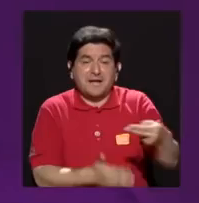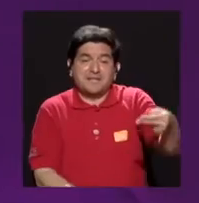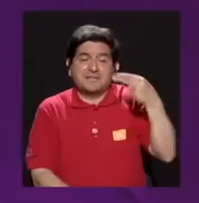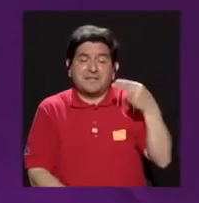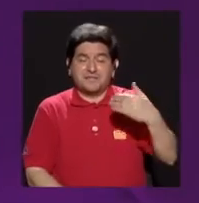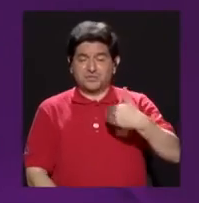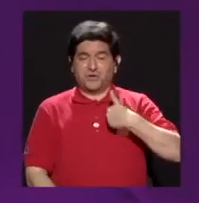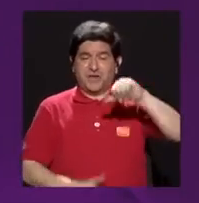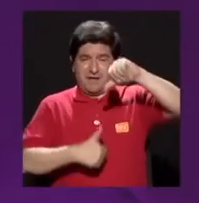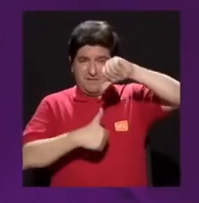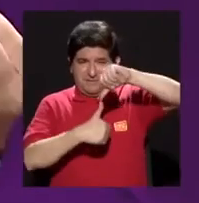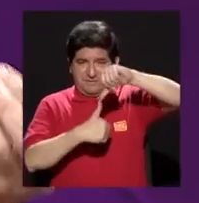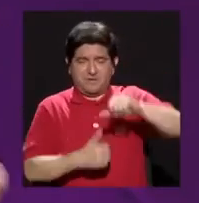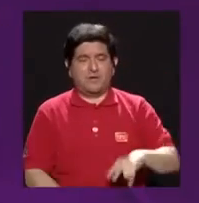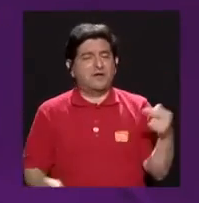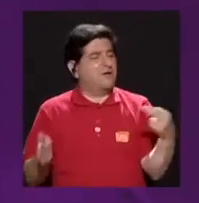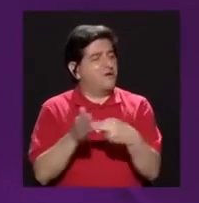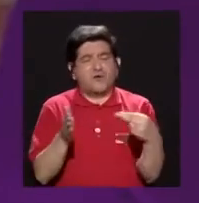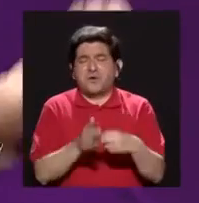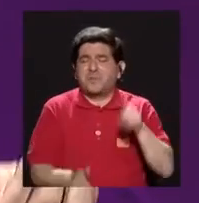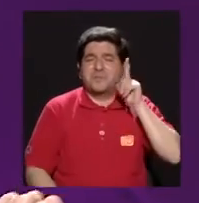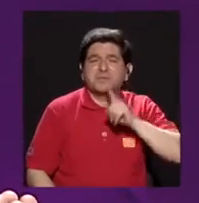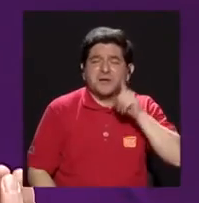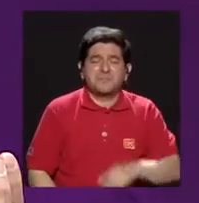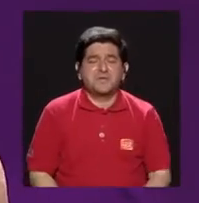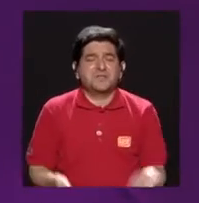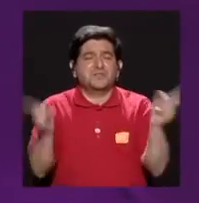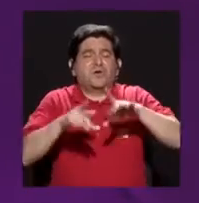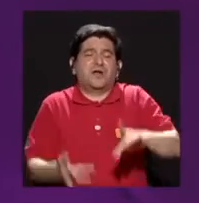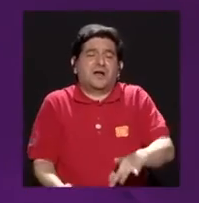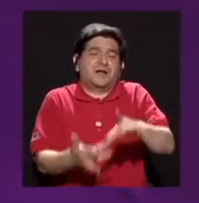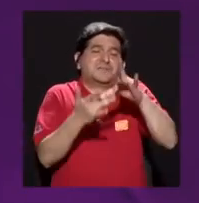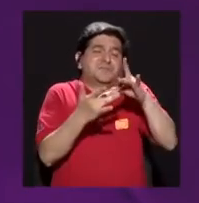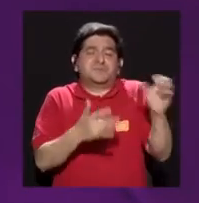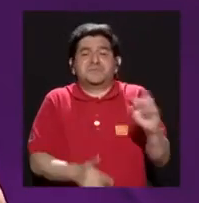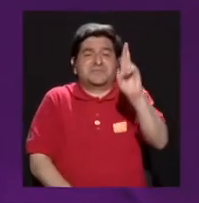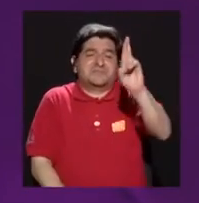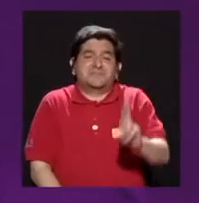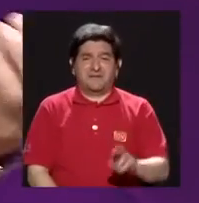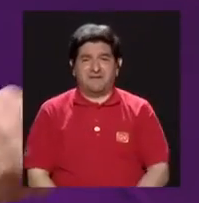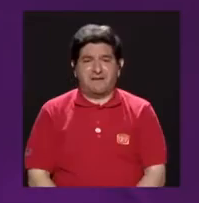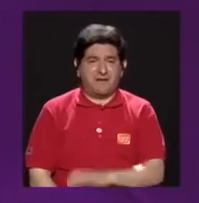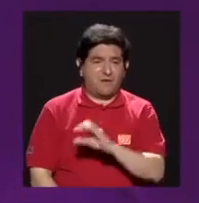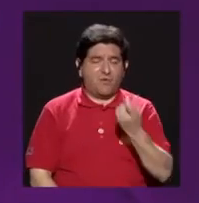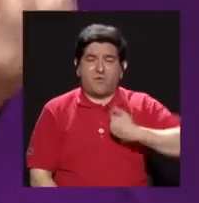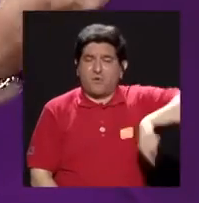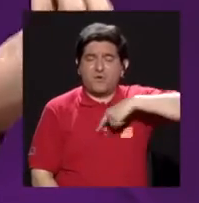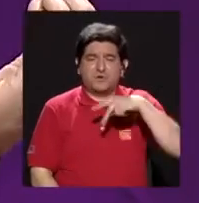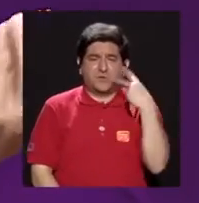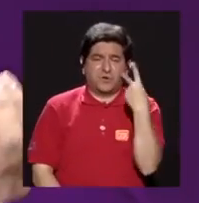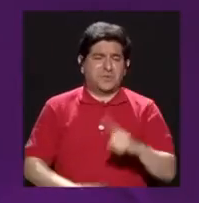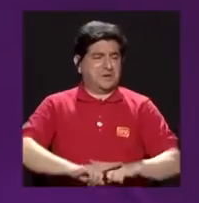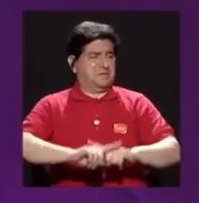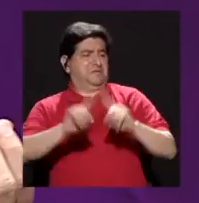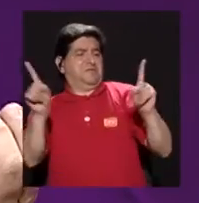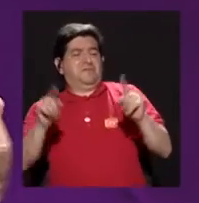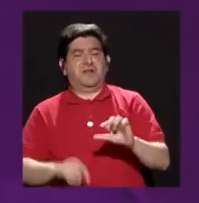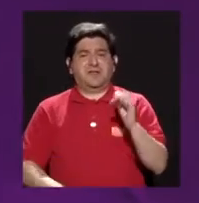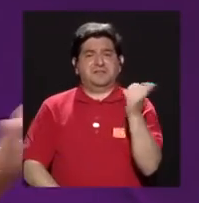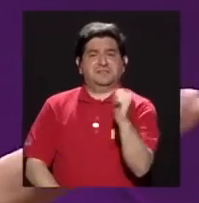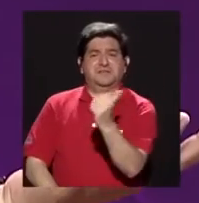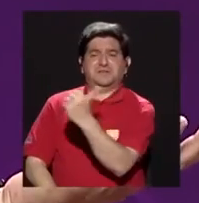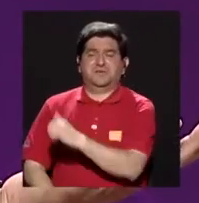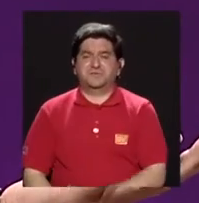historia centroamericana, para no reproducir el mito de la excepcionalidad, ¿verdad?, costarricense, ni para que nos veamos entonces tan diferentes del